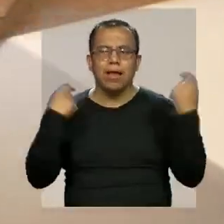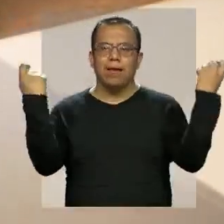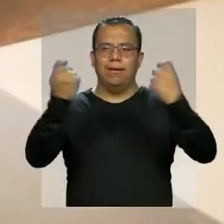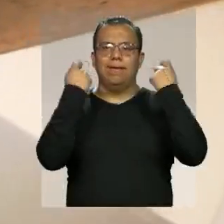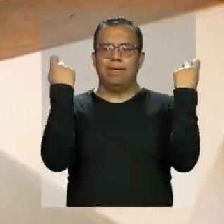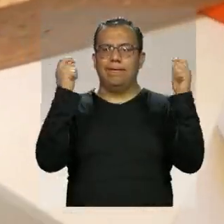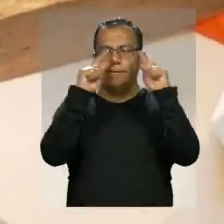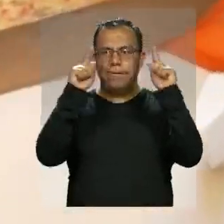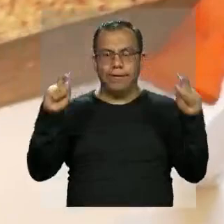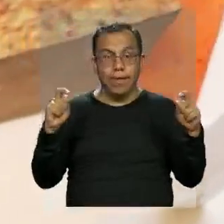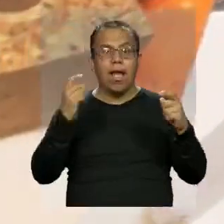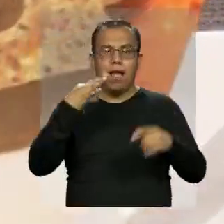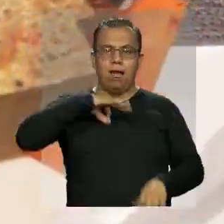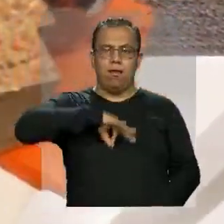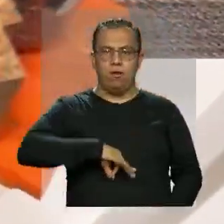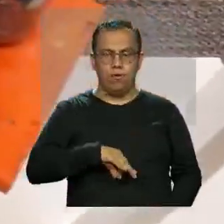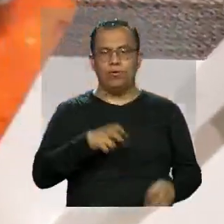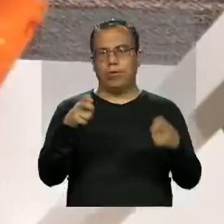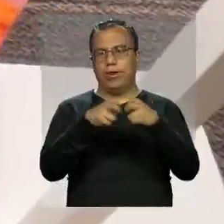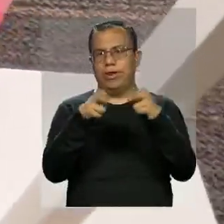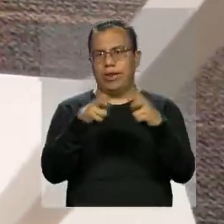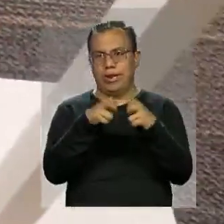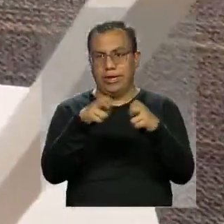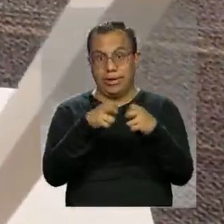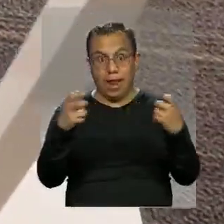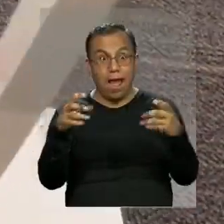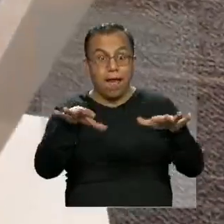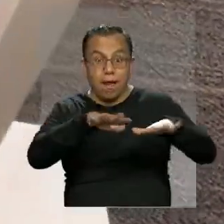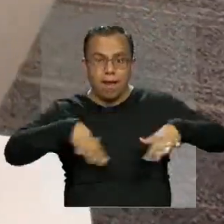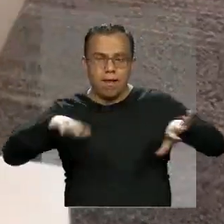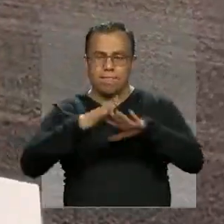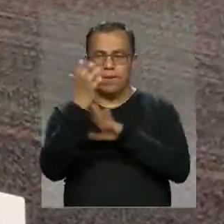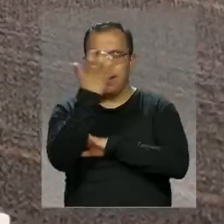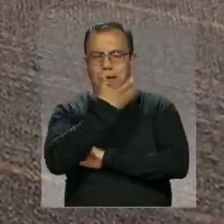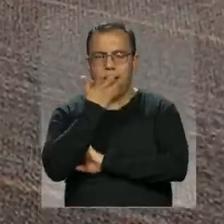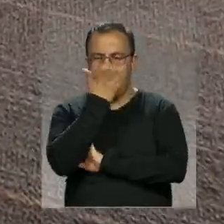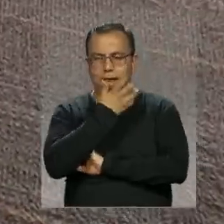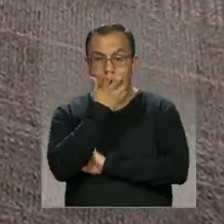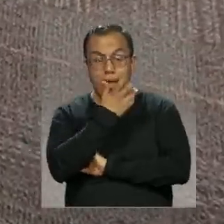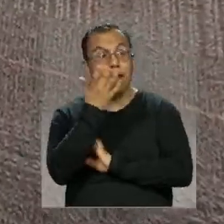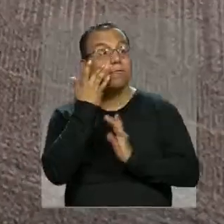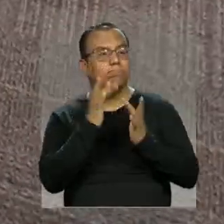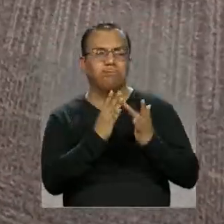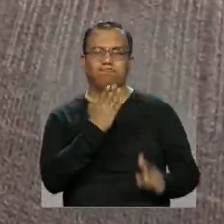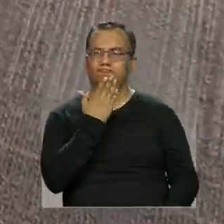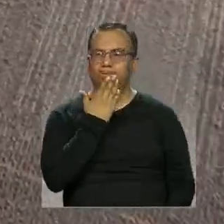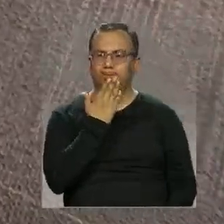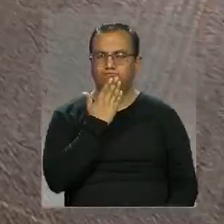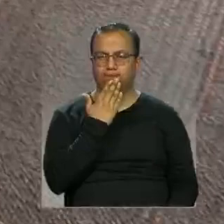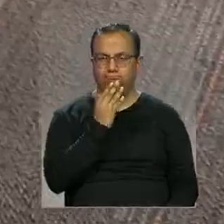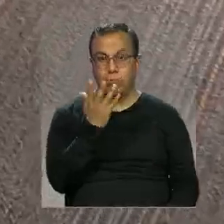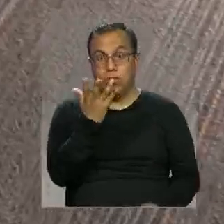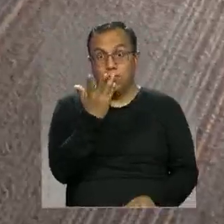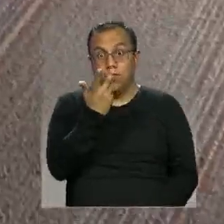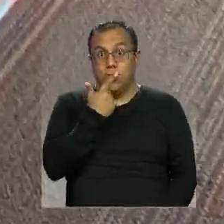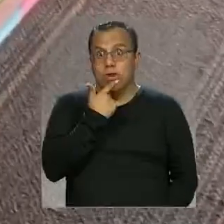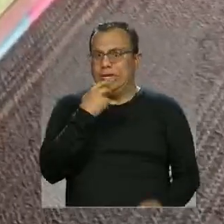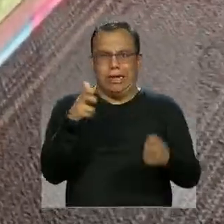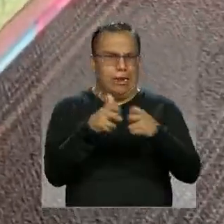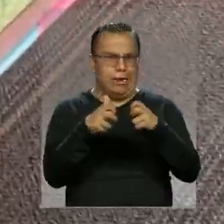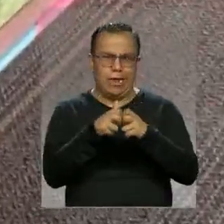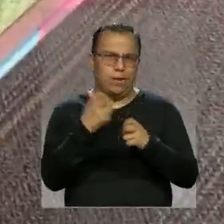promueven al ahorro en el consumo de energía al interior de las edificaciones, porque al brindar este confort se va a consumir menos energía